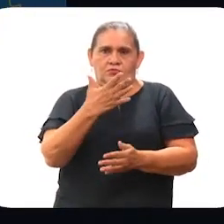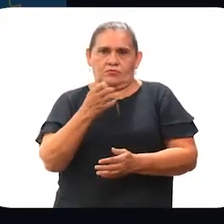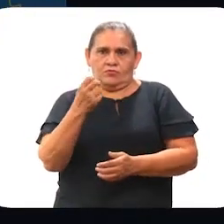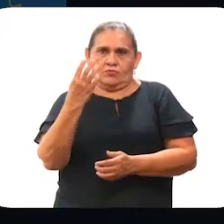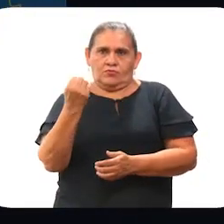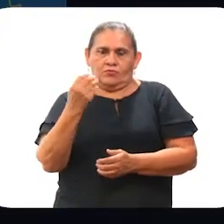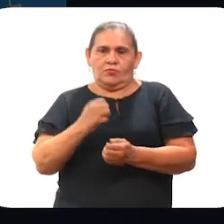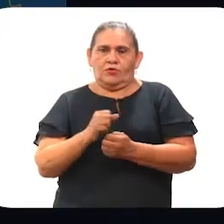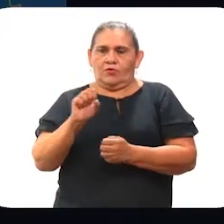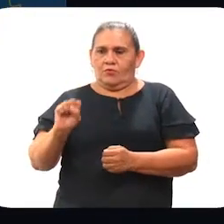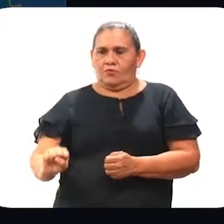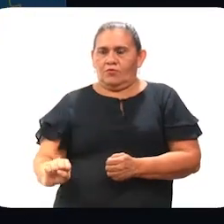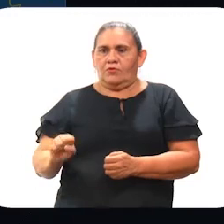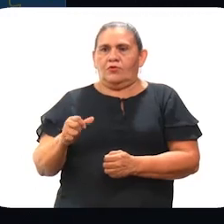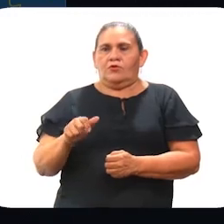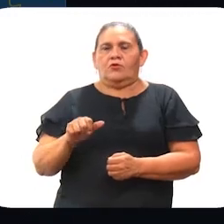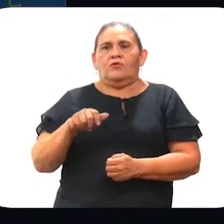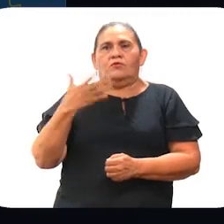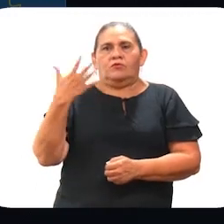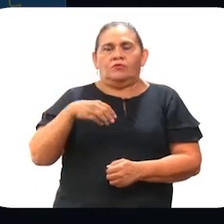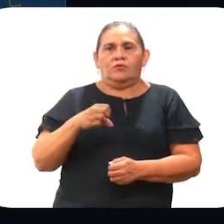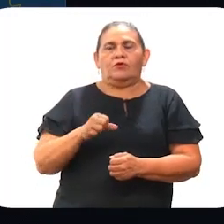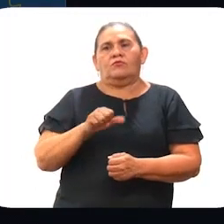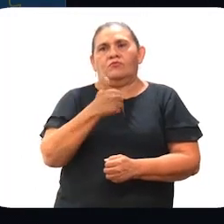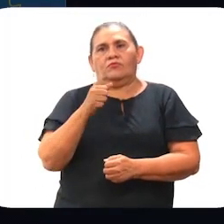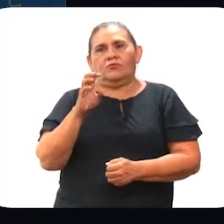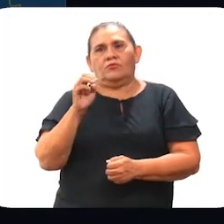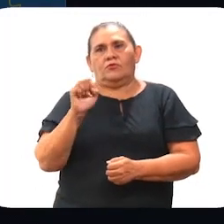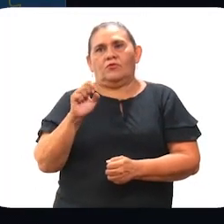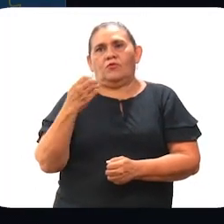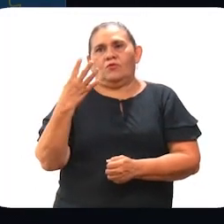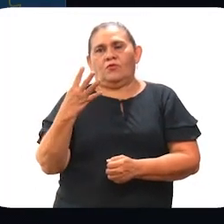sur 10.934 y en la zona poniente